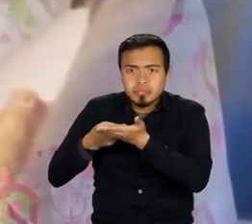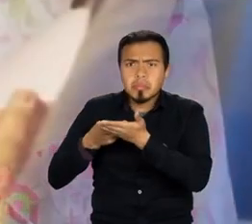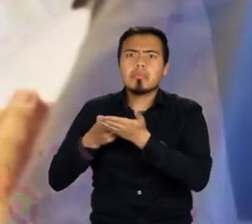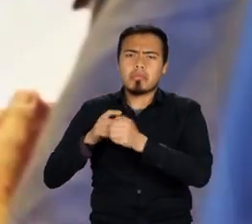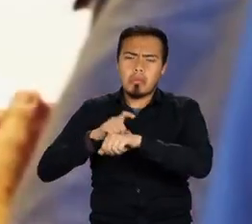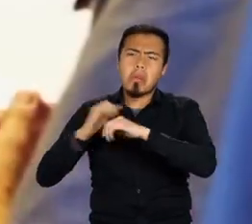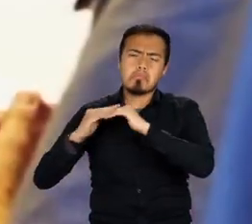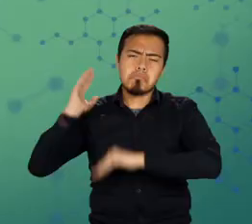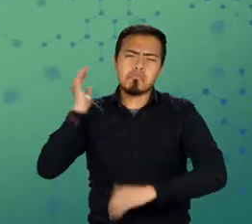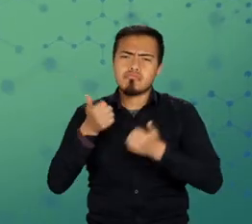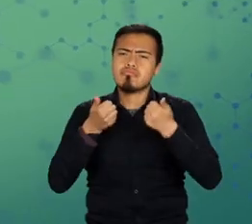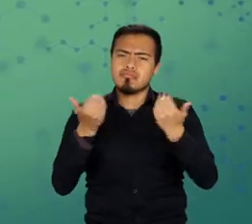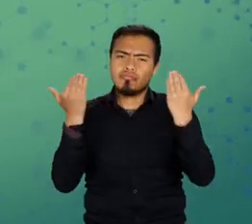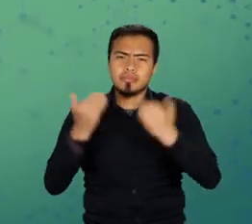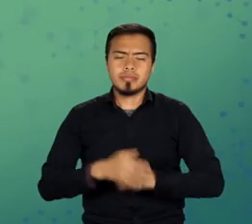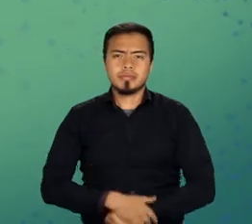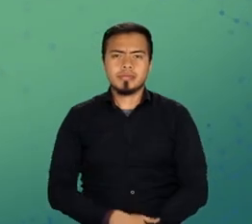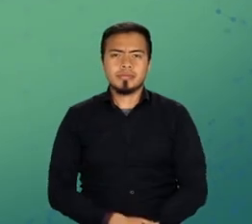son muy altas.